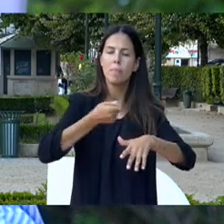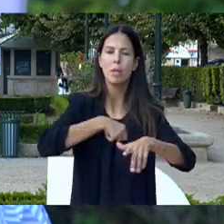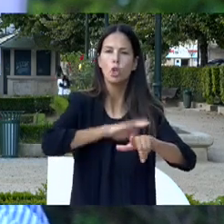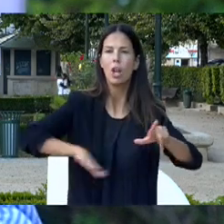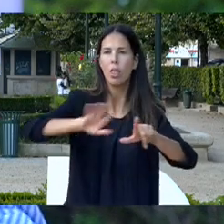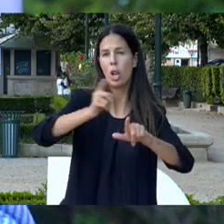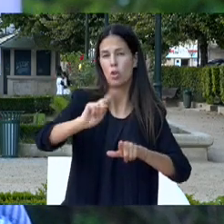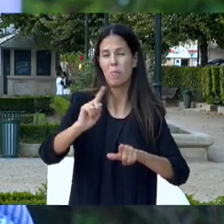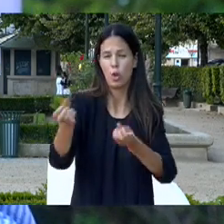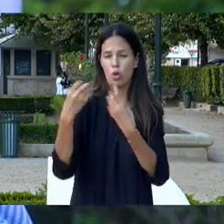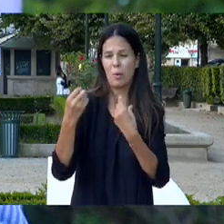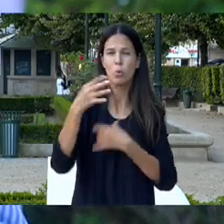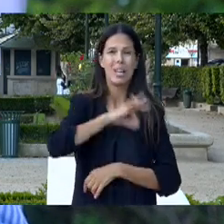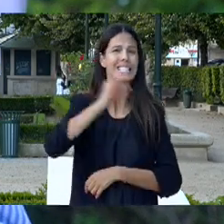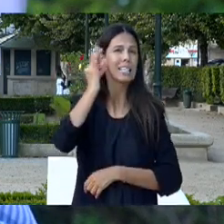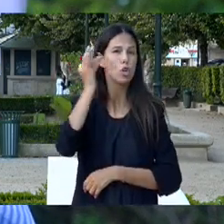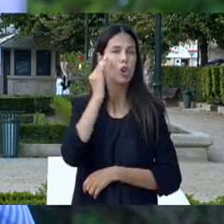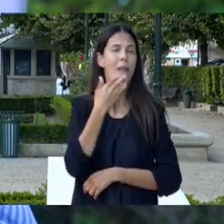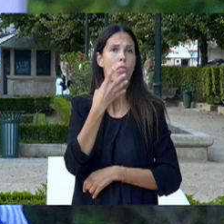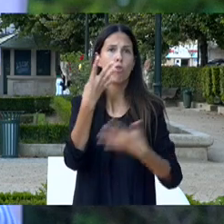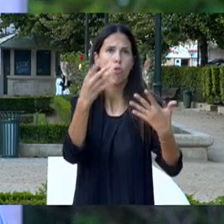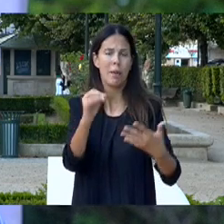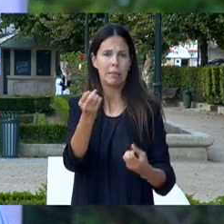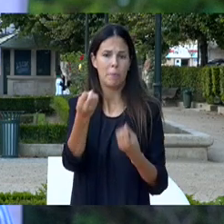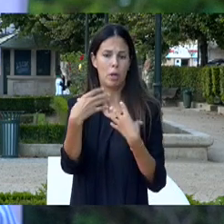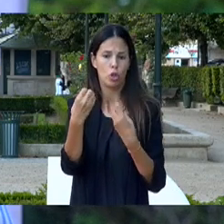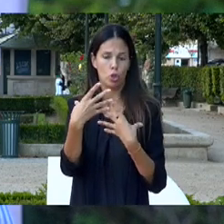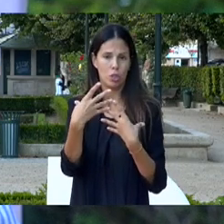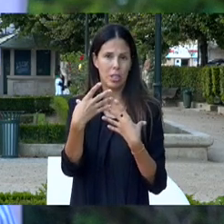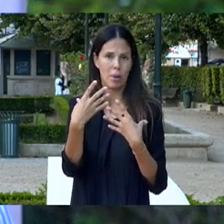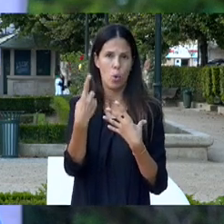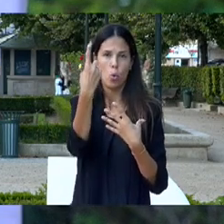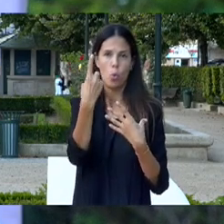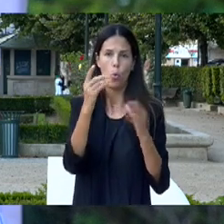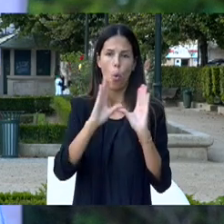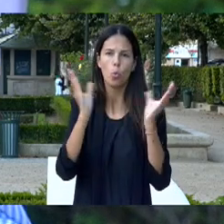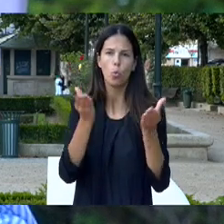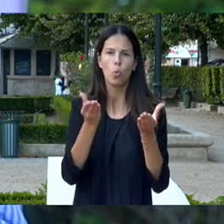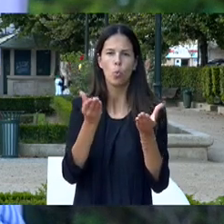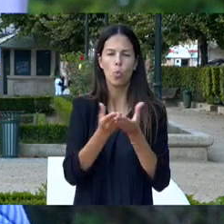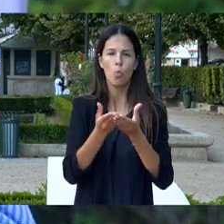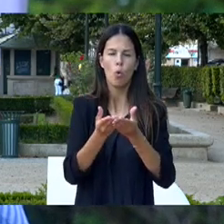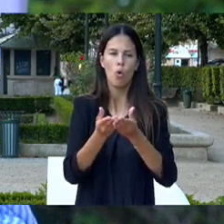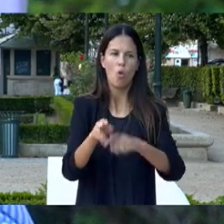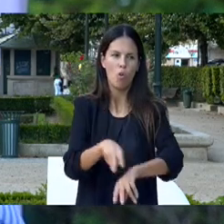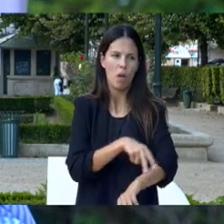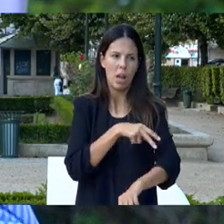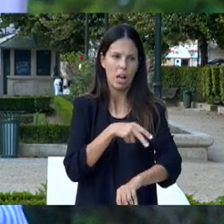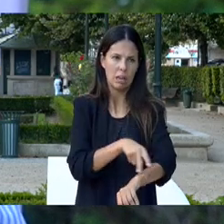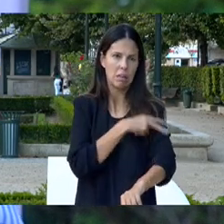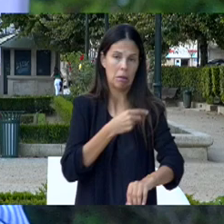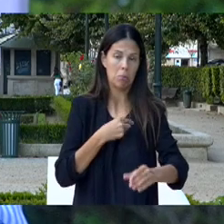unha señora de 90 e tantos anos hai uns días, que os rodearan un grupo de falanxistas e que empezaron a